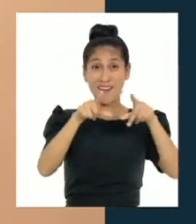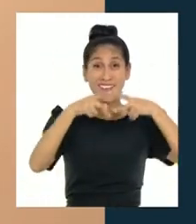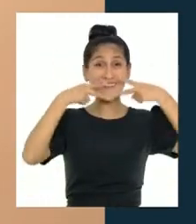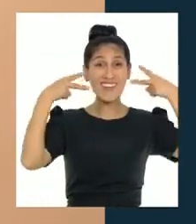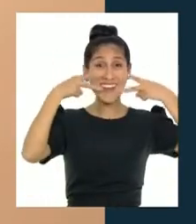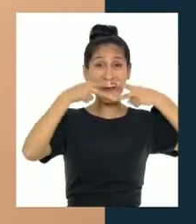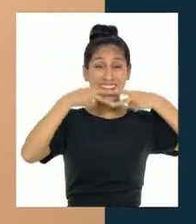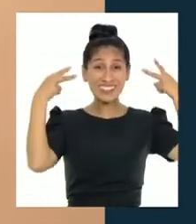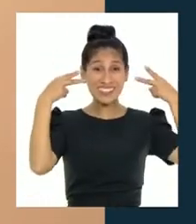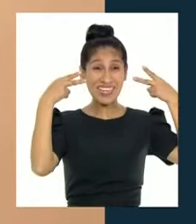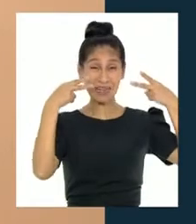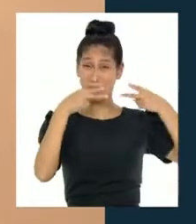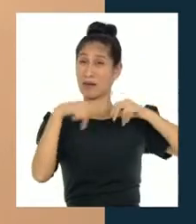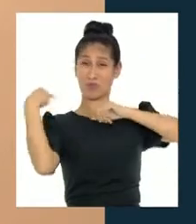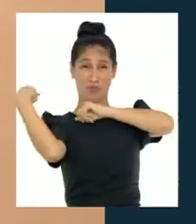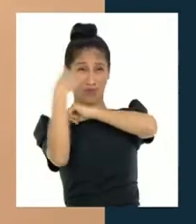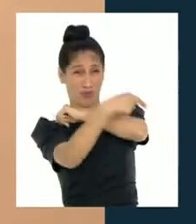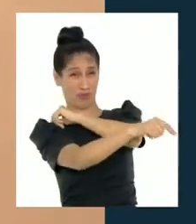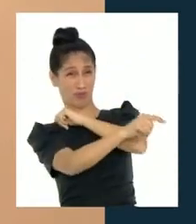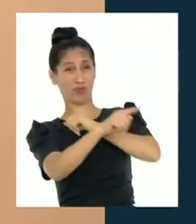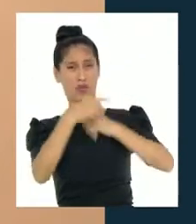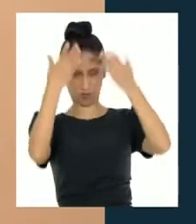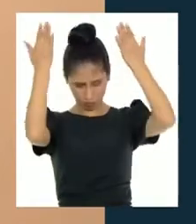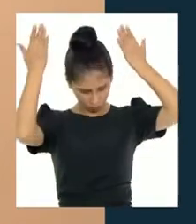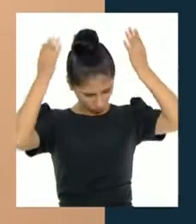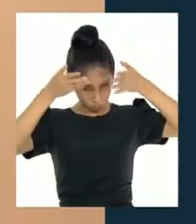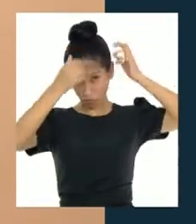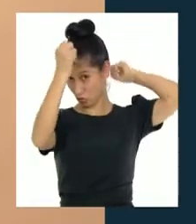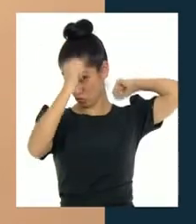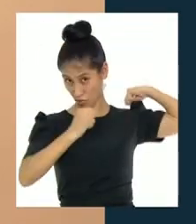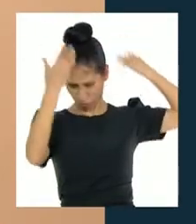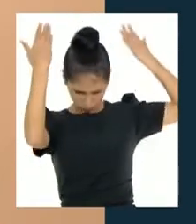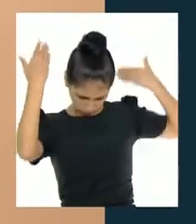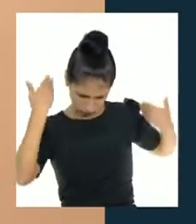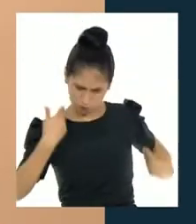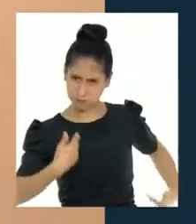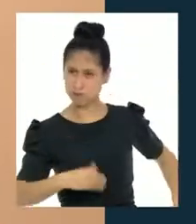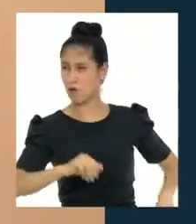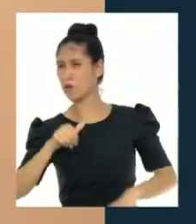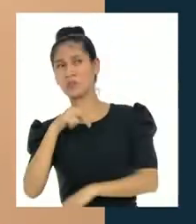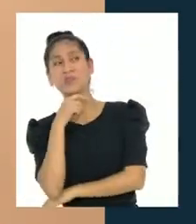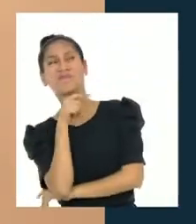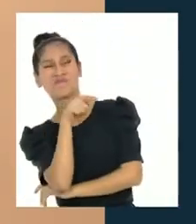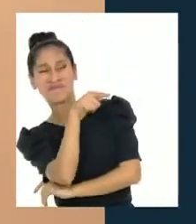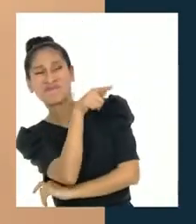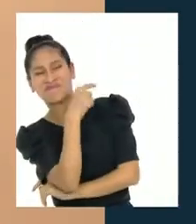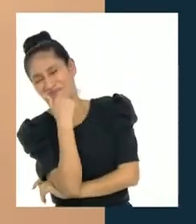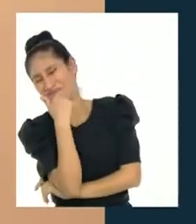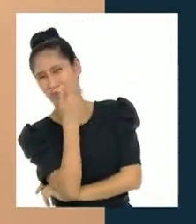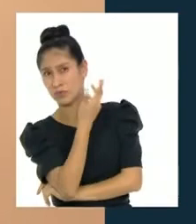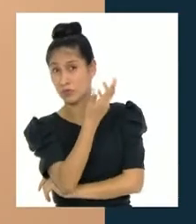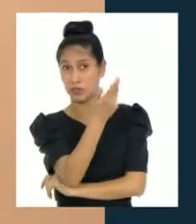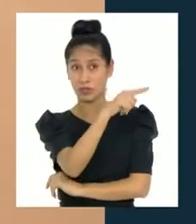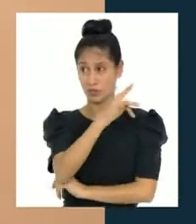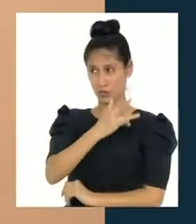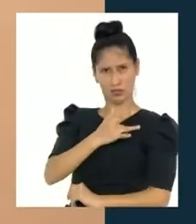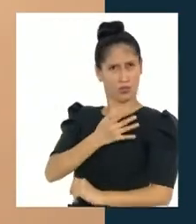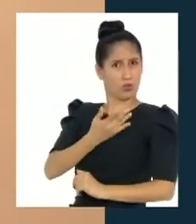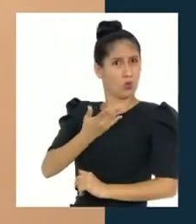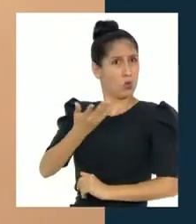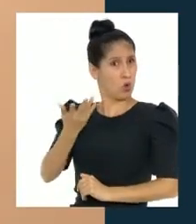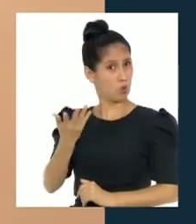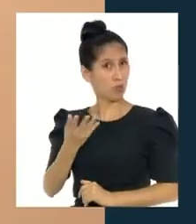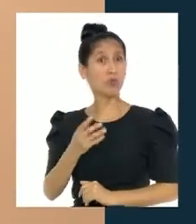y amazónicos tienen que afrontar un mayor número de barreras y dificultades para acceder